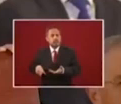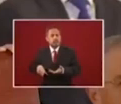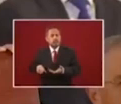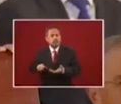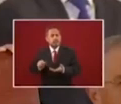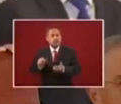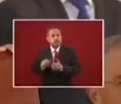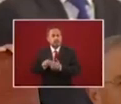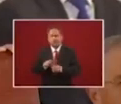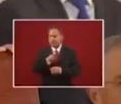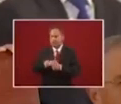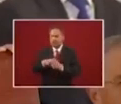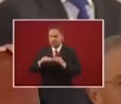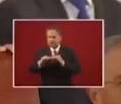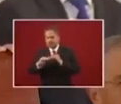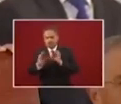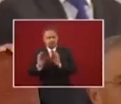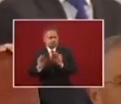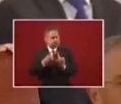con normalidad,